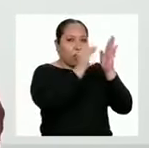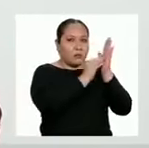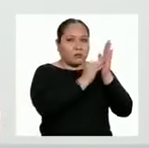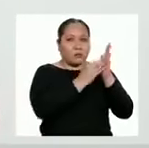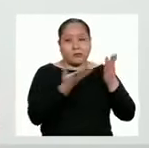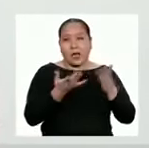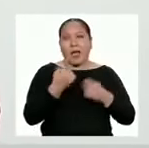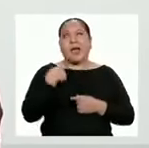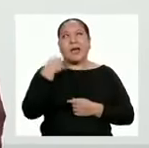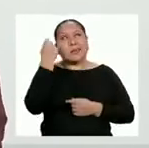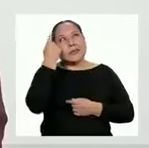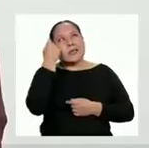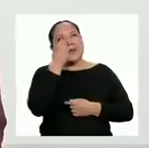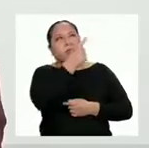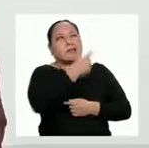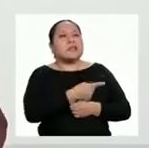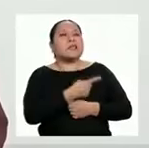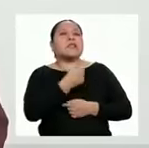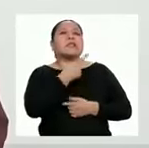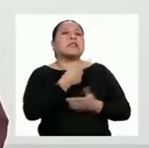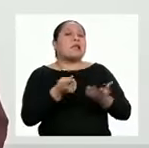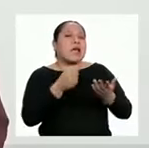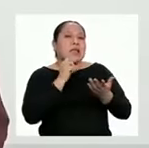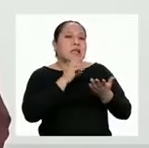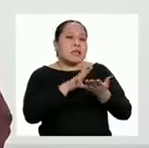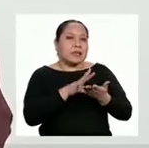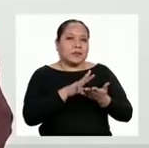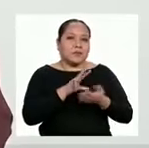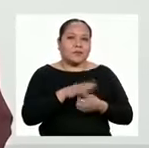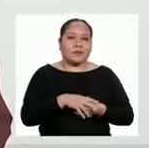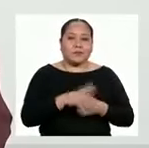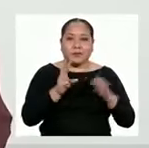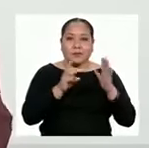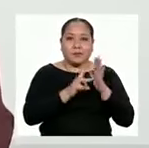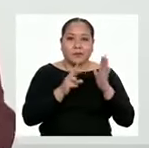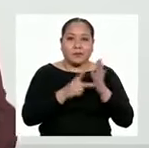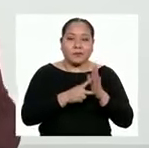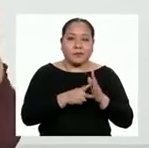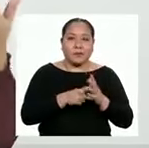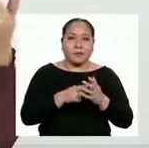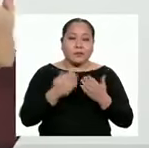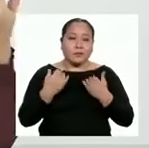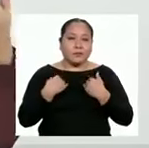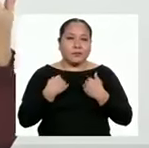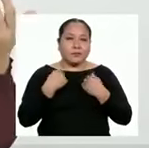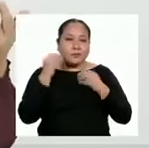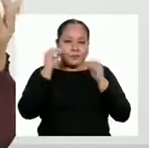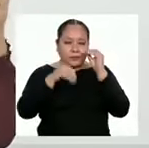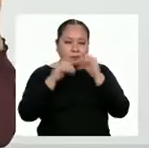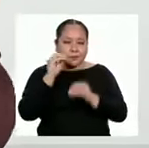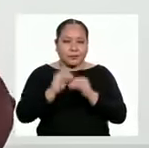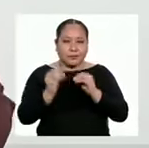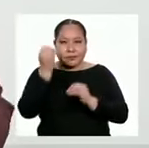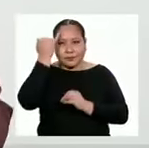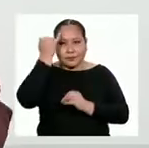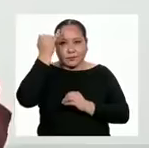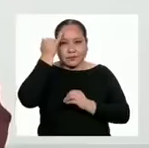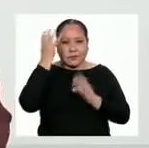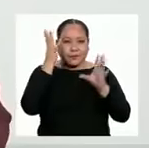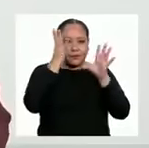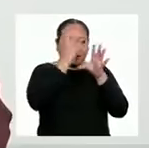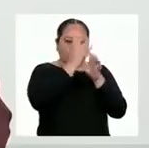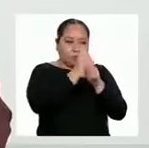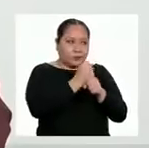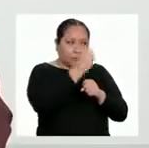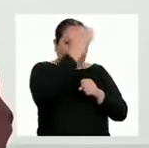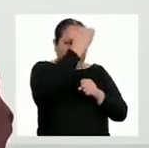Pues la deducimos a partir de lo leído. Es decir, tenemos que construir la idea que